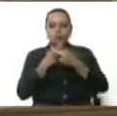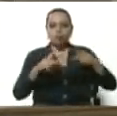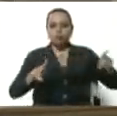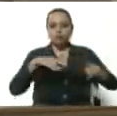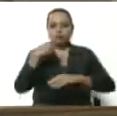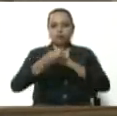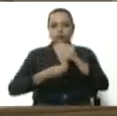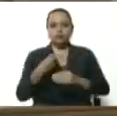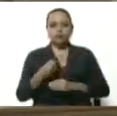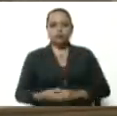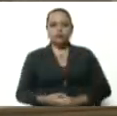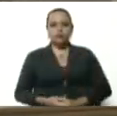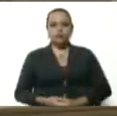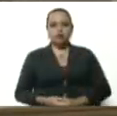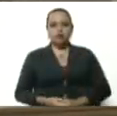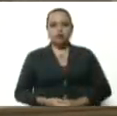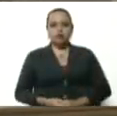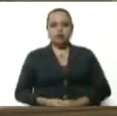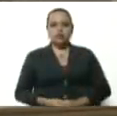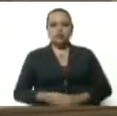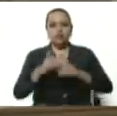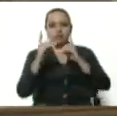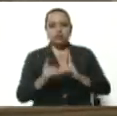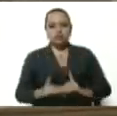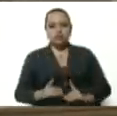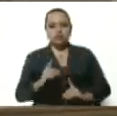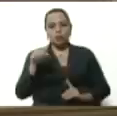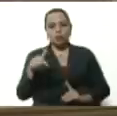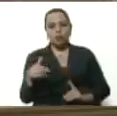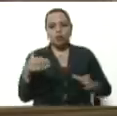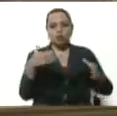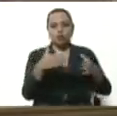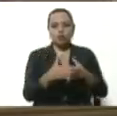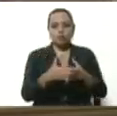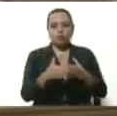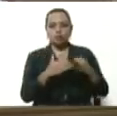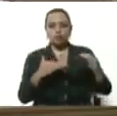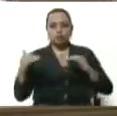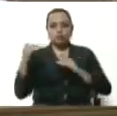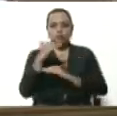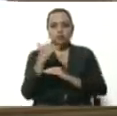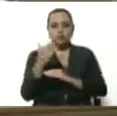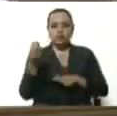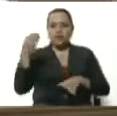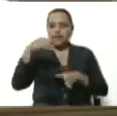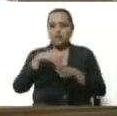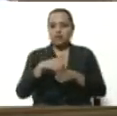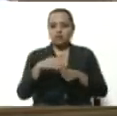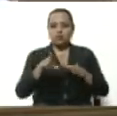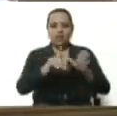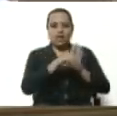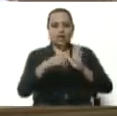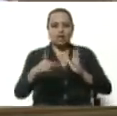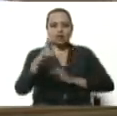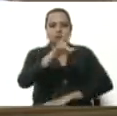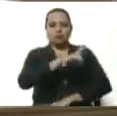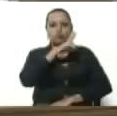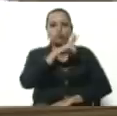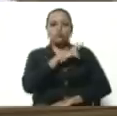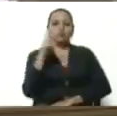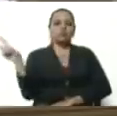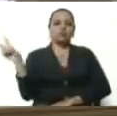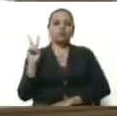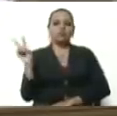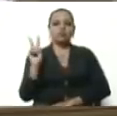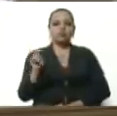constituidos, dictadas por este órgano soberano y publicadas en la Gaceta Oficial de la República